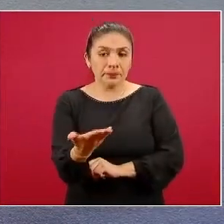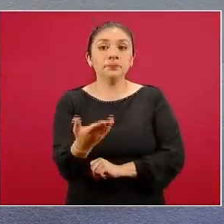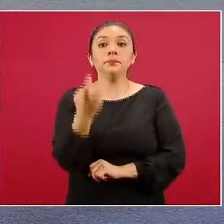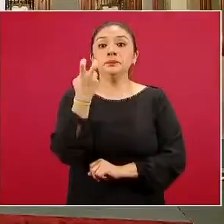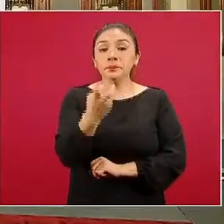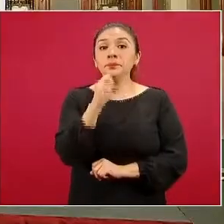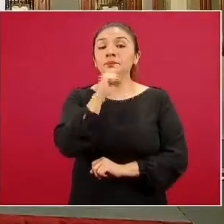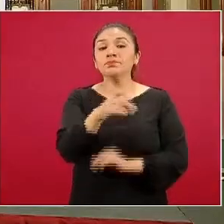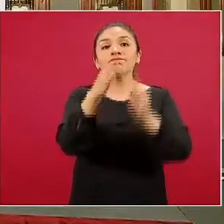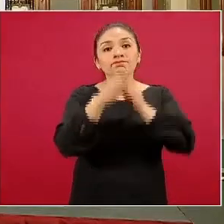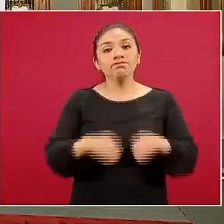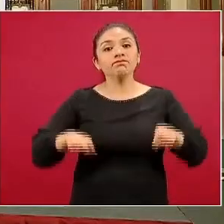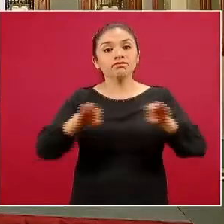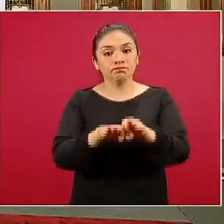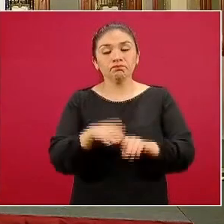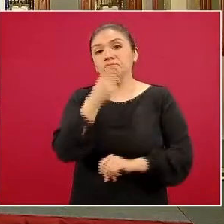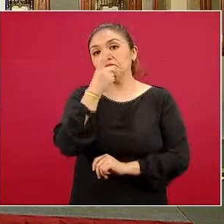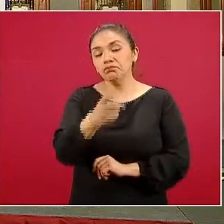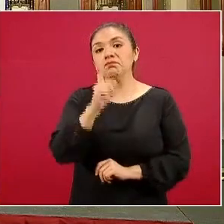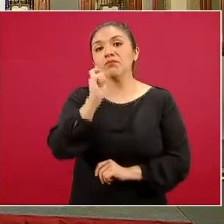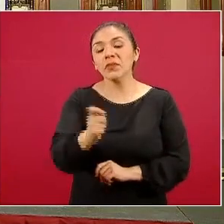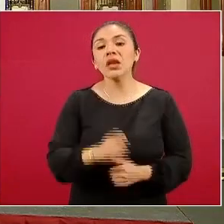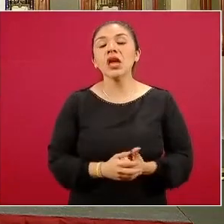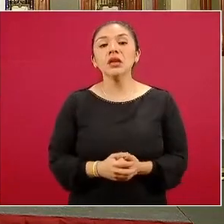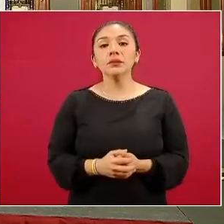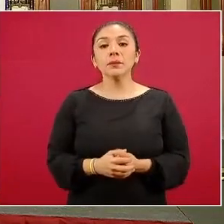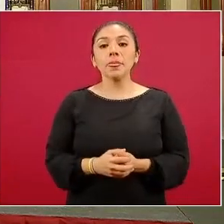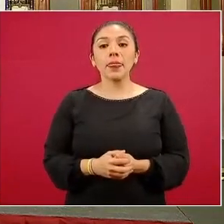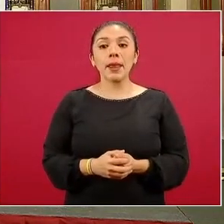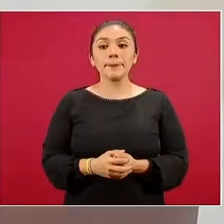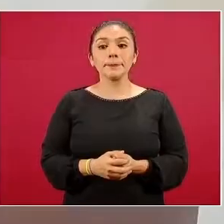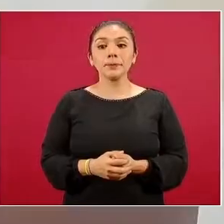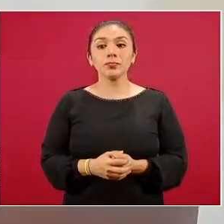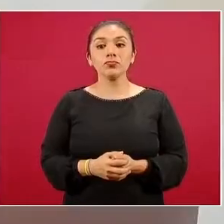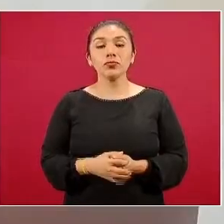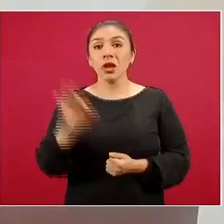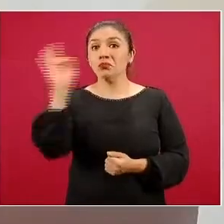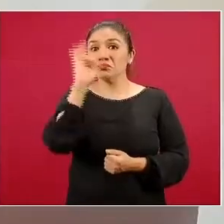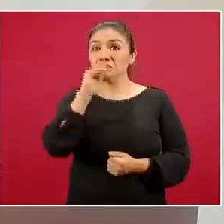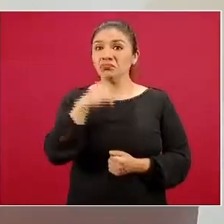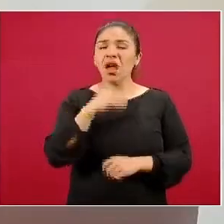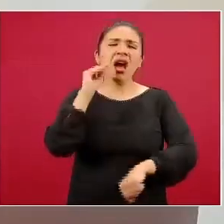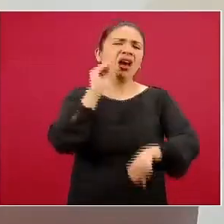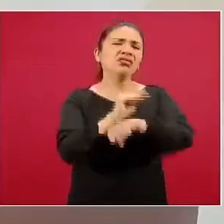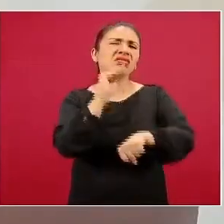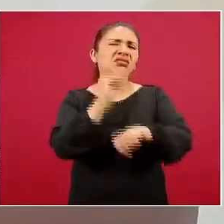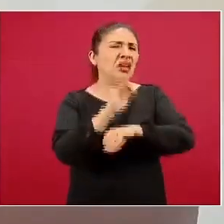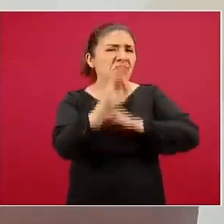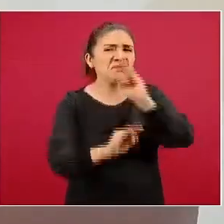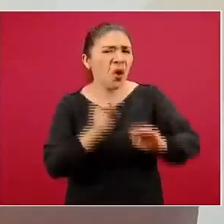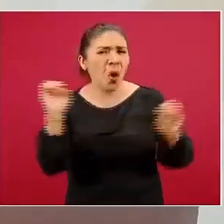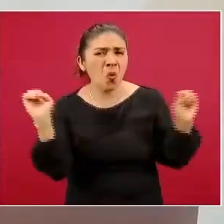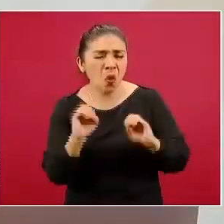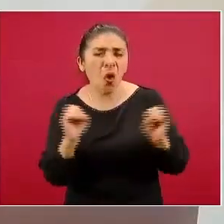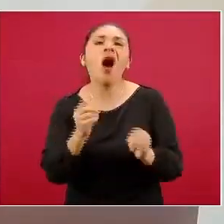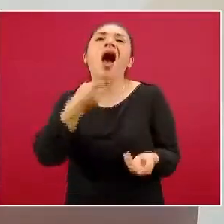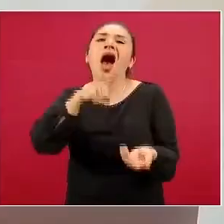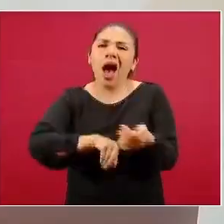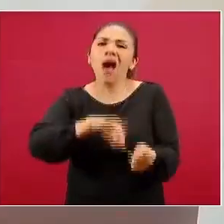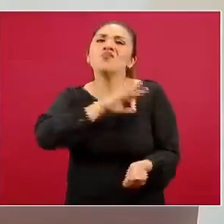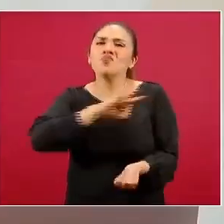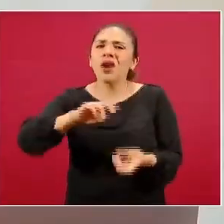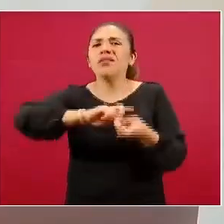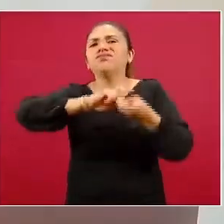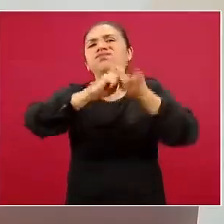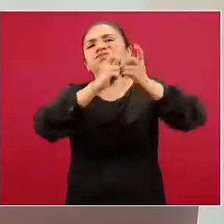aquí también es importante señalar que de no tratarse es cuando se generan toda una serie de complicaciones, como